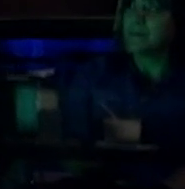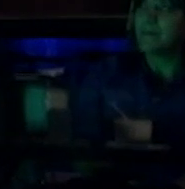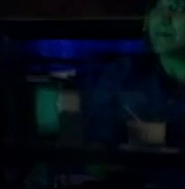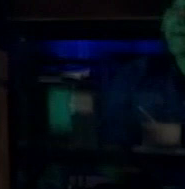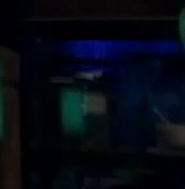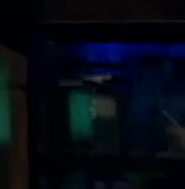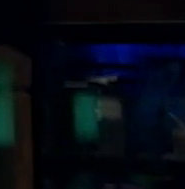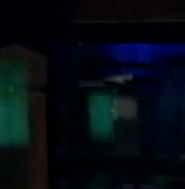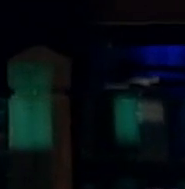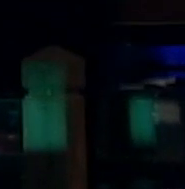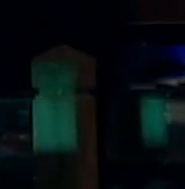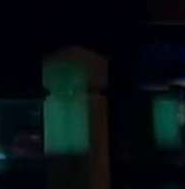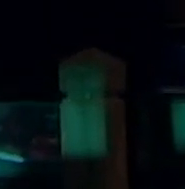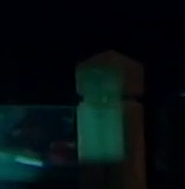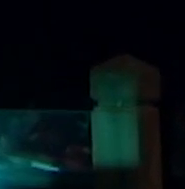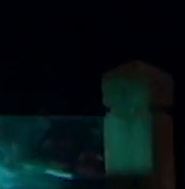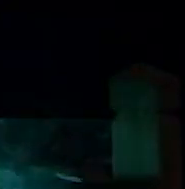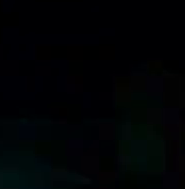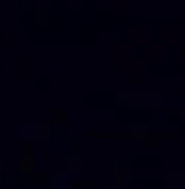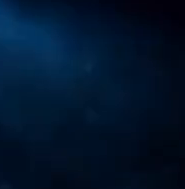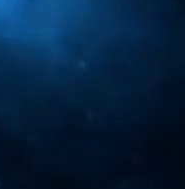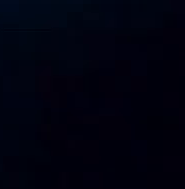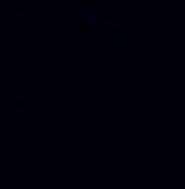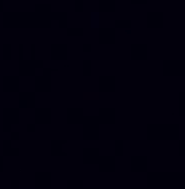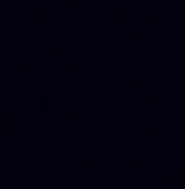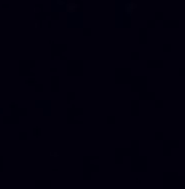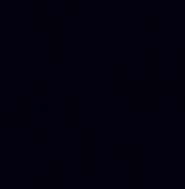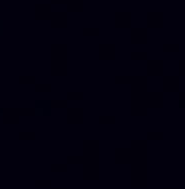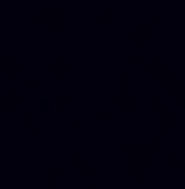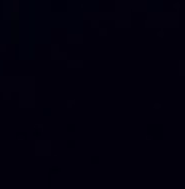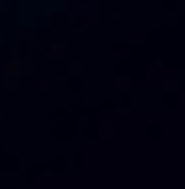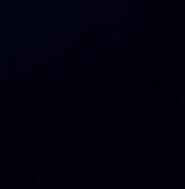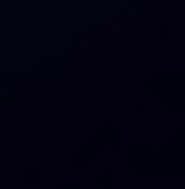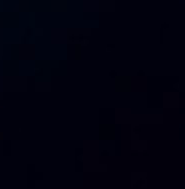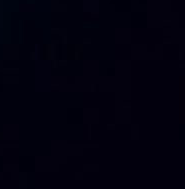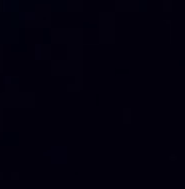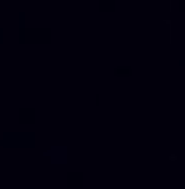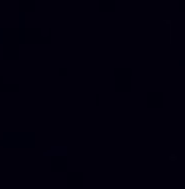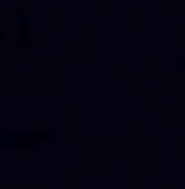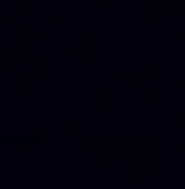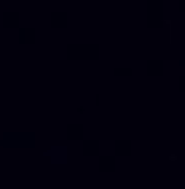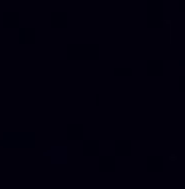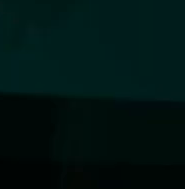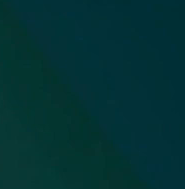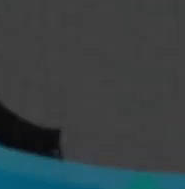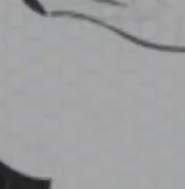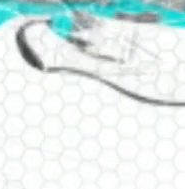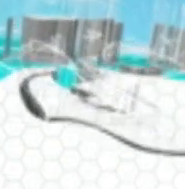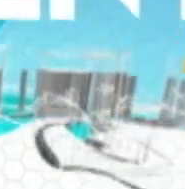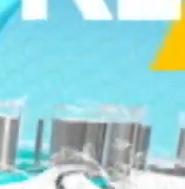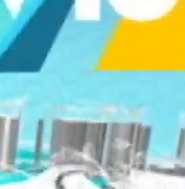A las 8 de la noche. En 13, Costa Rica Televisión.